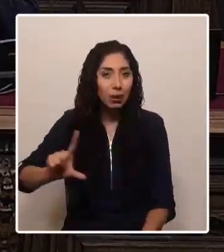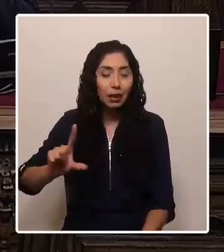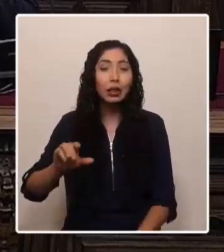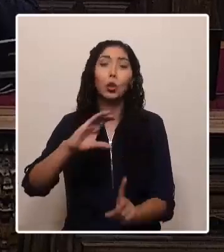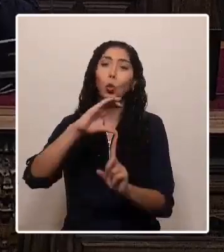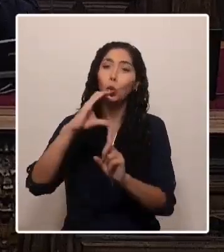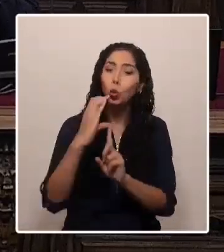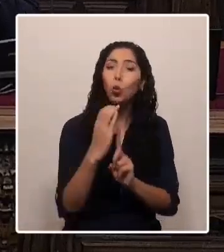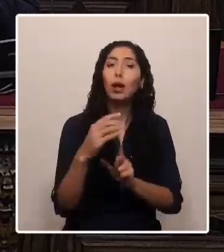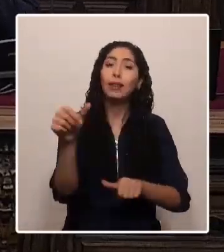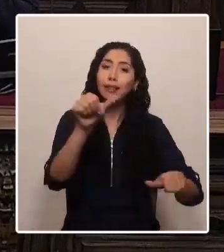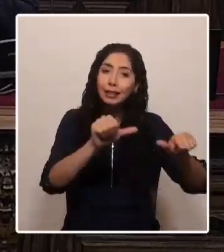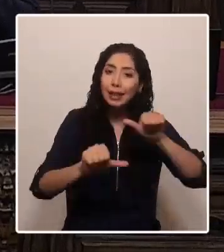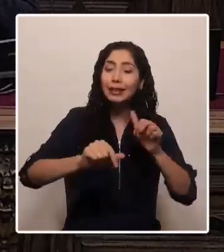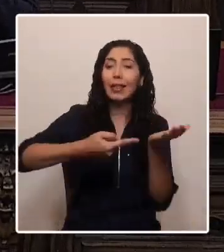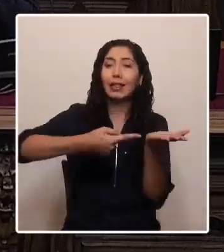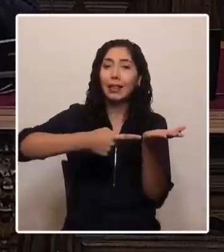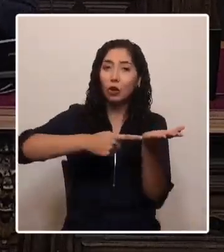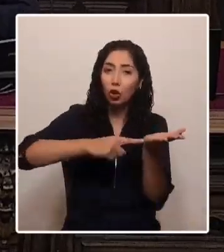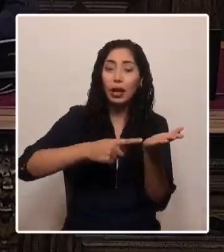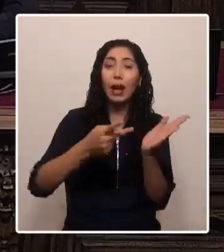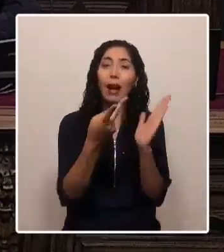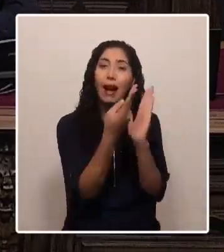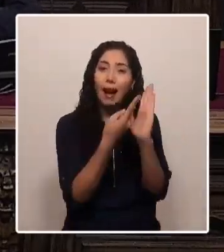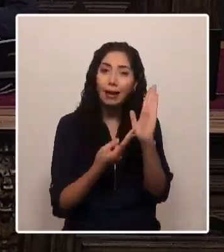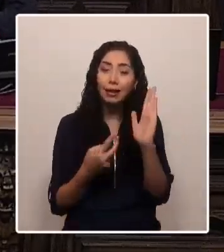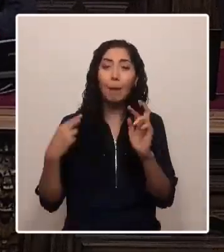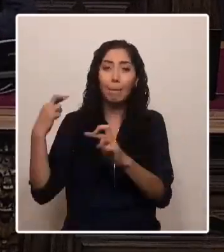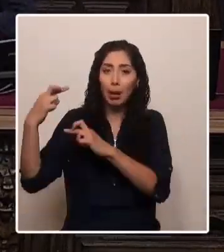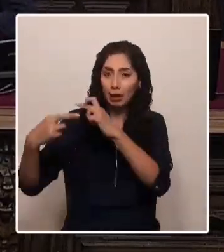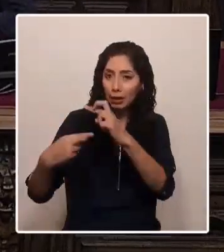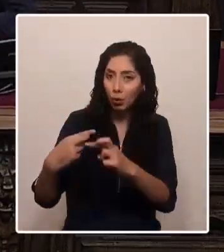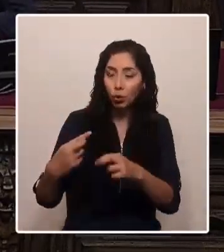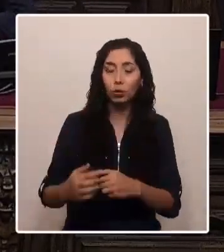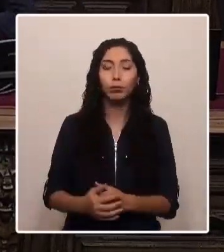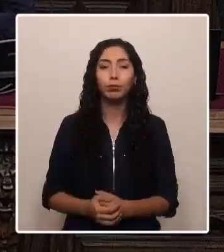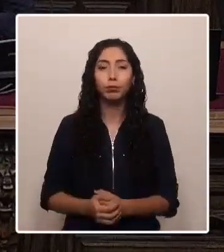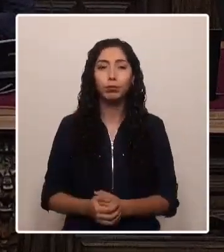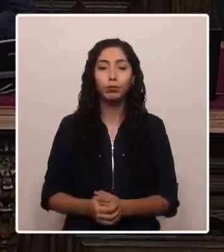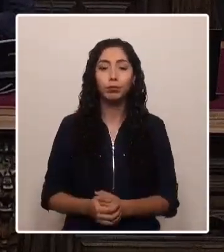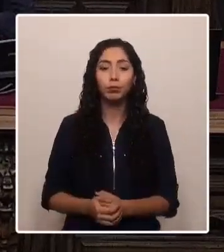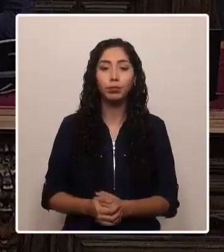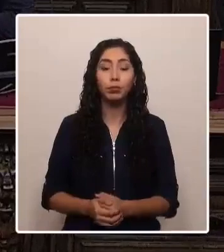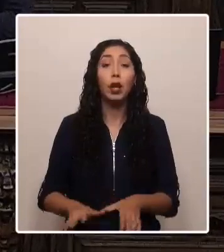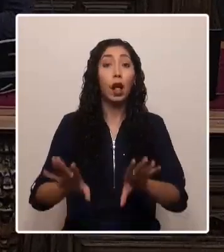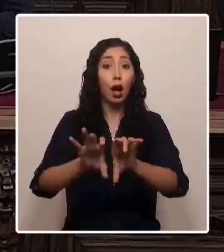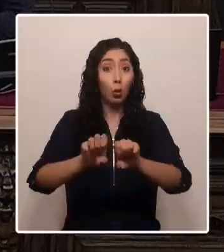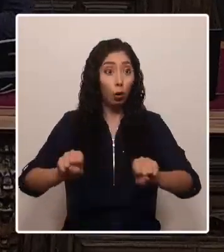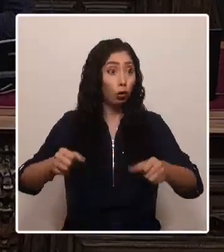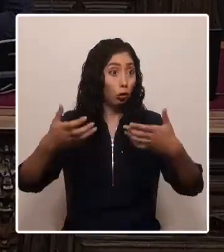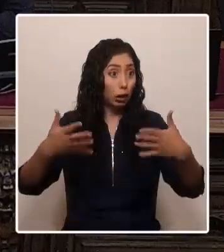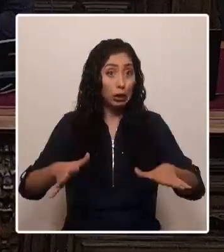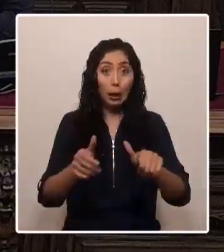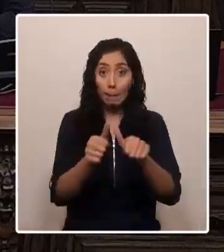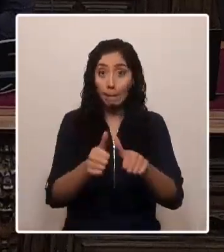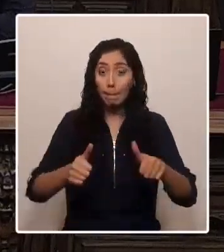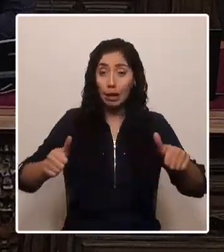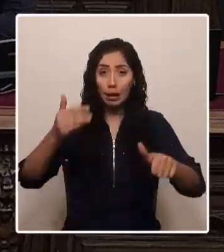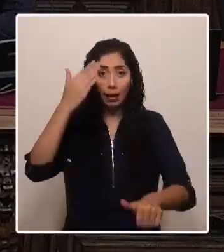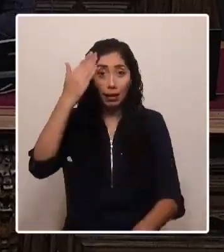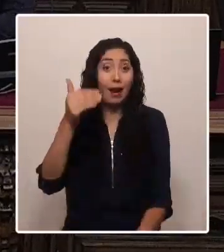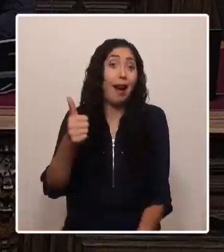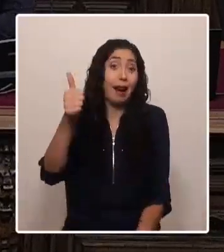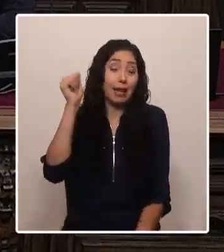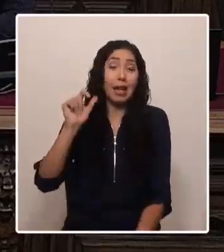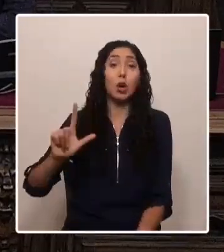Culturas, Ciencia, Tecnología, Artes y Patrimonios. En virtud del acuerdo adoptado por la mesa directiva el día de ayer,